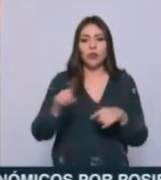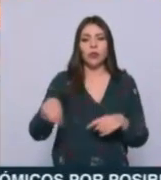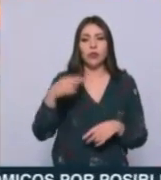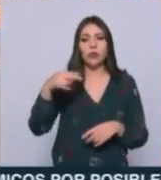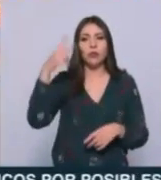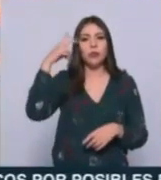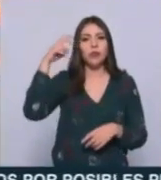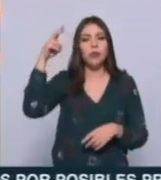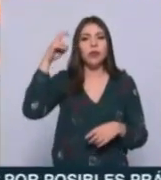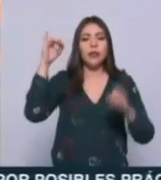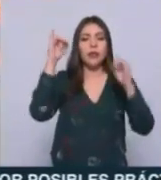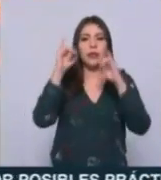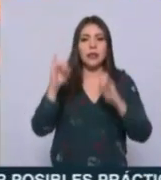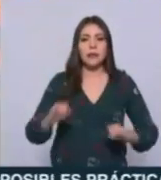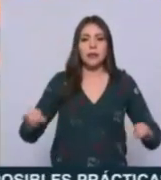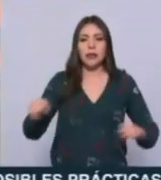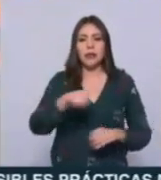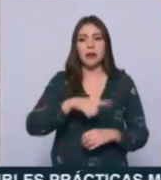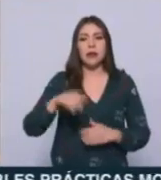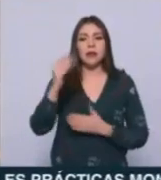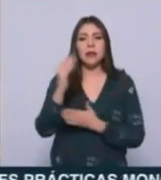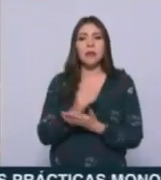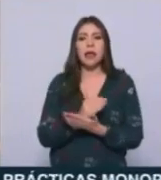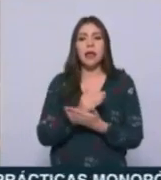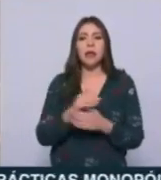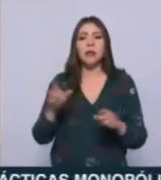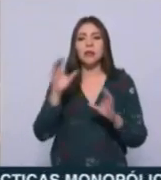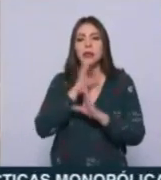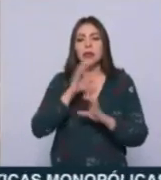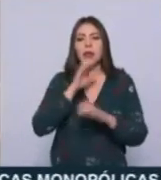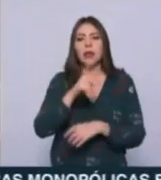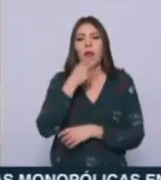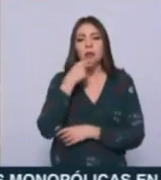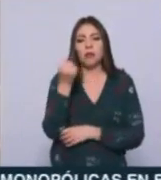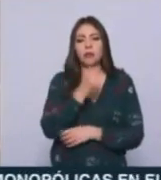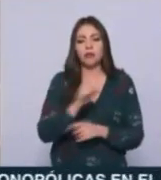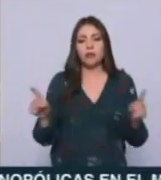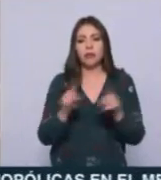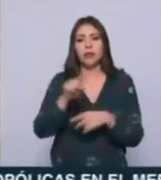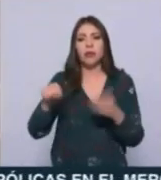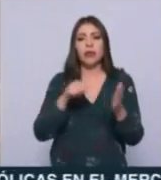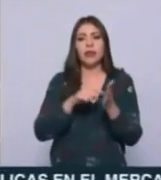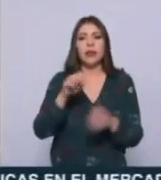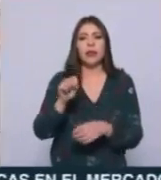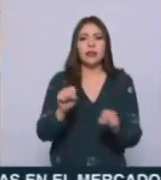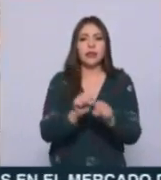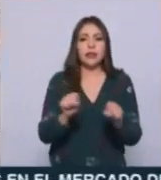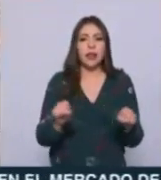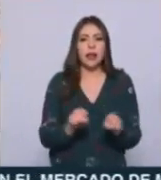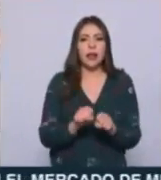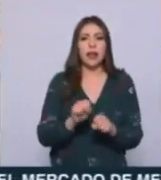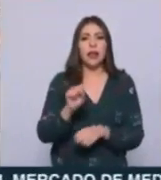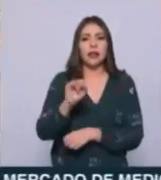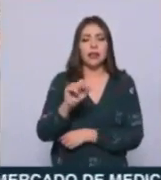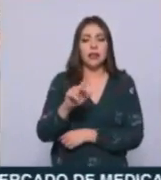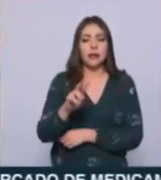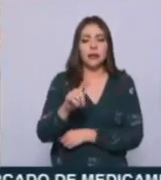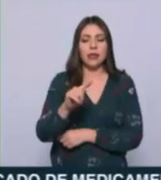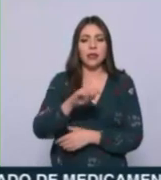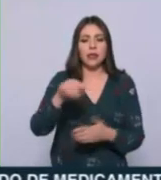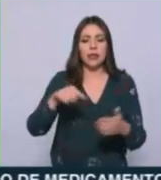Invernales, una de las obras menos interpretadas de Tchaikovsky. La cita es en la Sala Silvestre Revueltas del Centro Cultural Olin